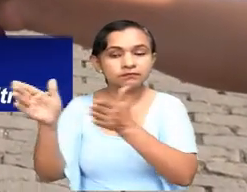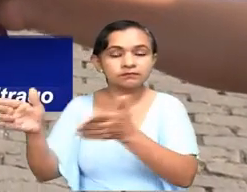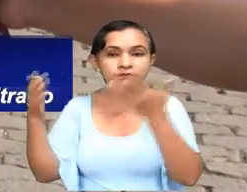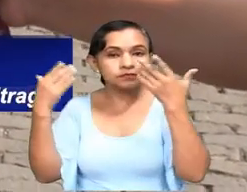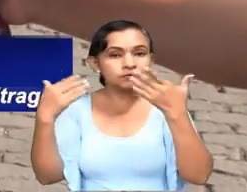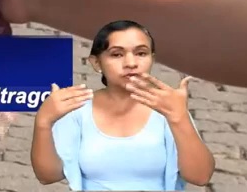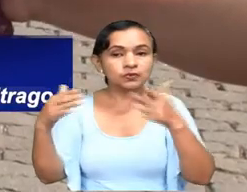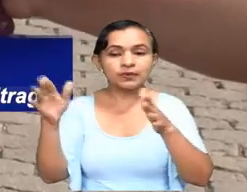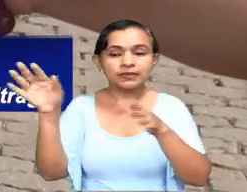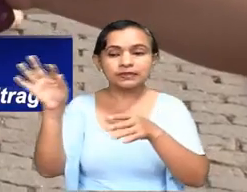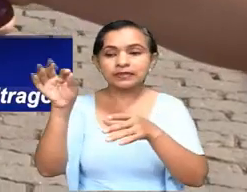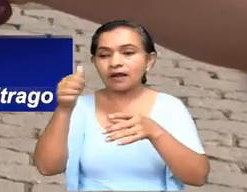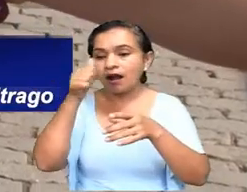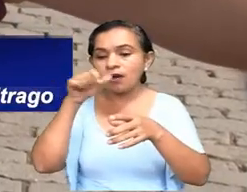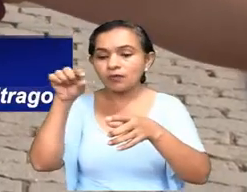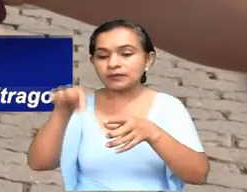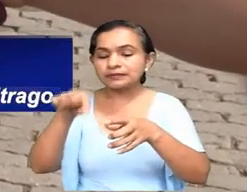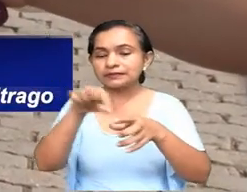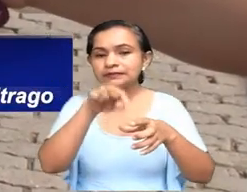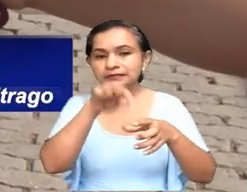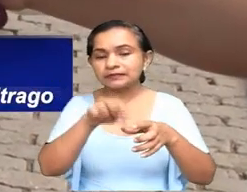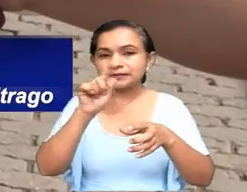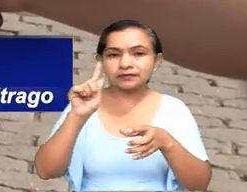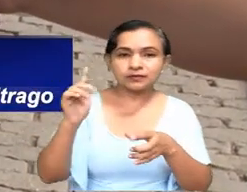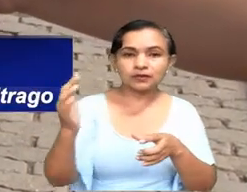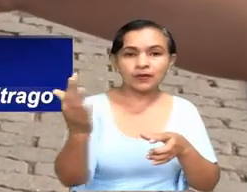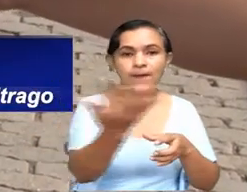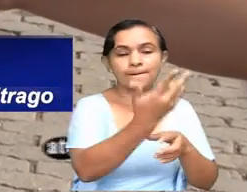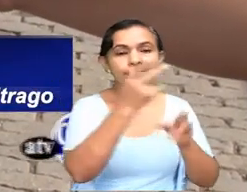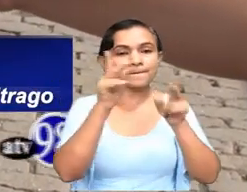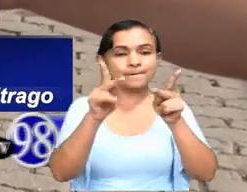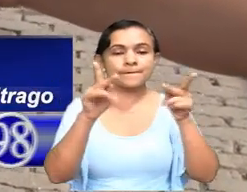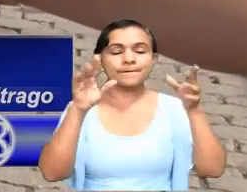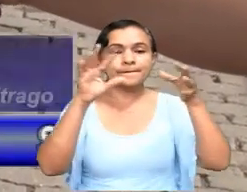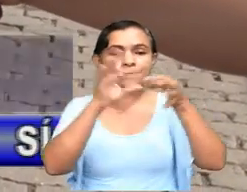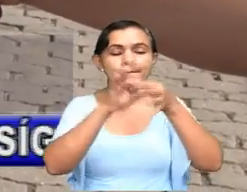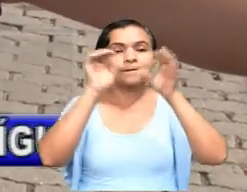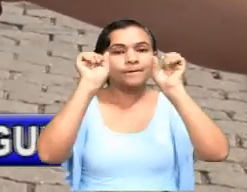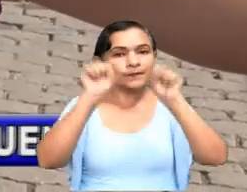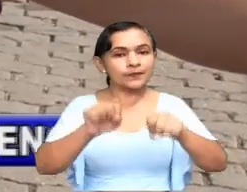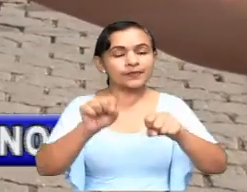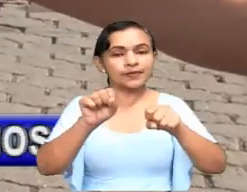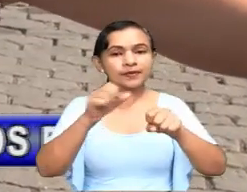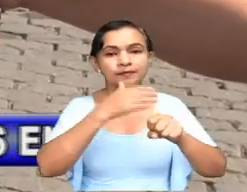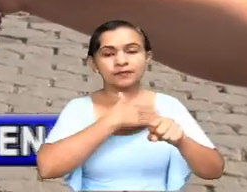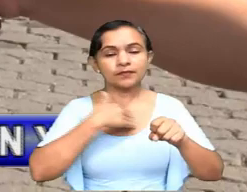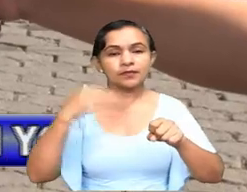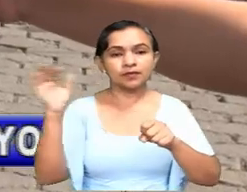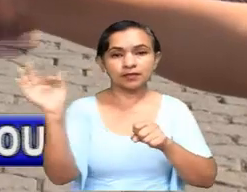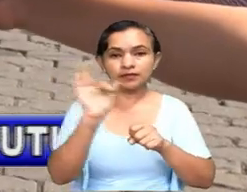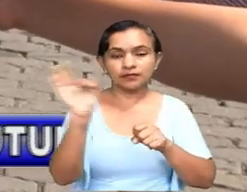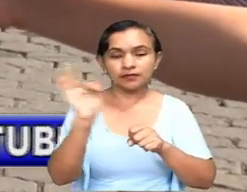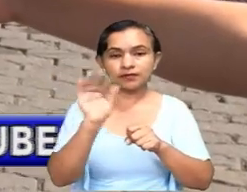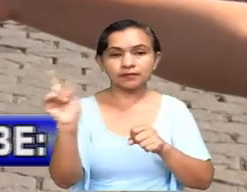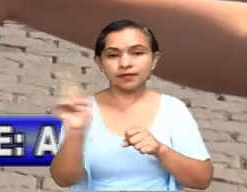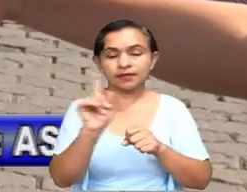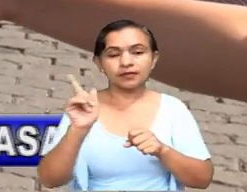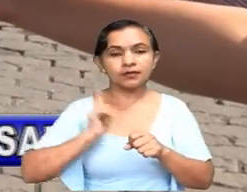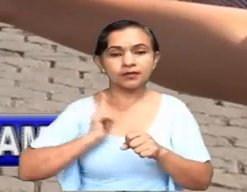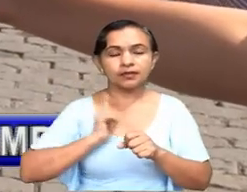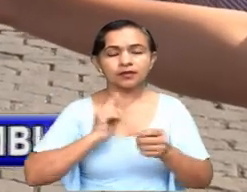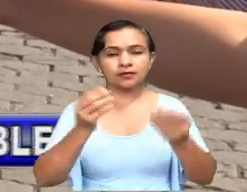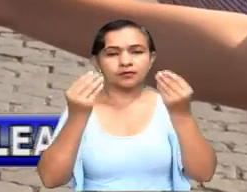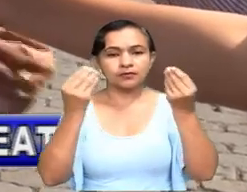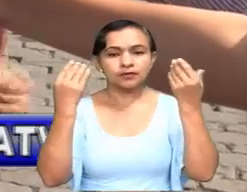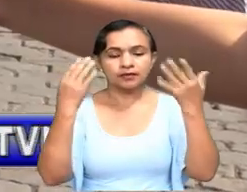cualquier criadero de mosquitos, porque creemos que toda la población unida podemos impactar de manera, verdad, que no haya muchos casos